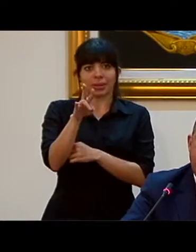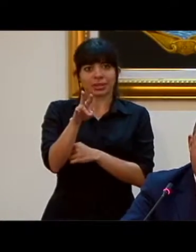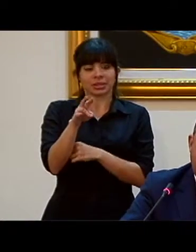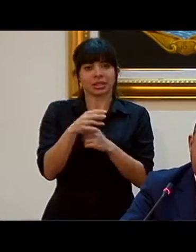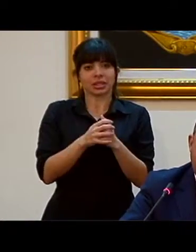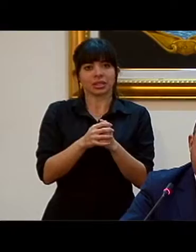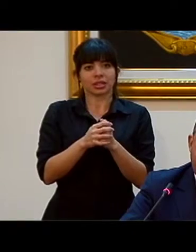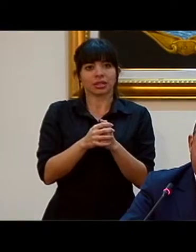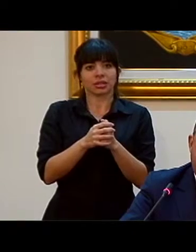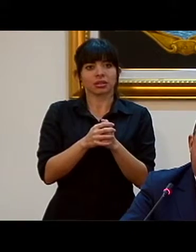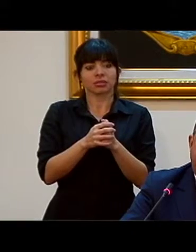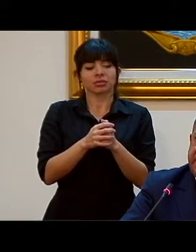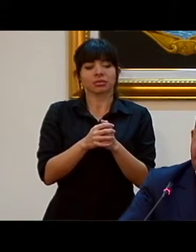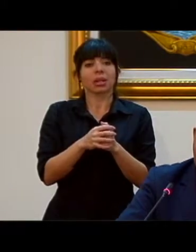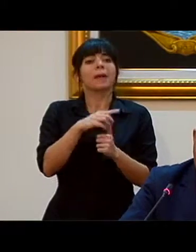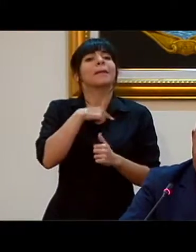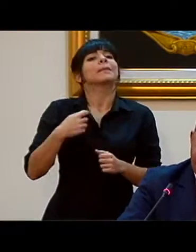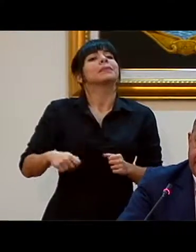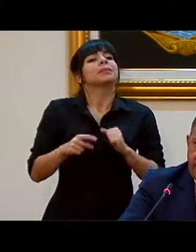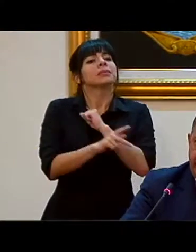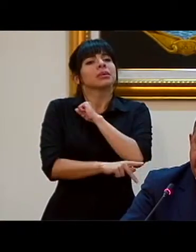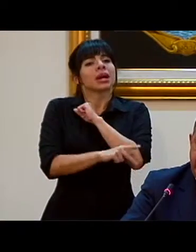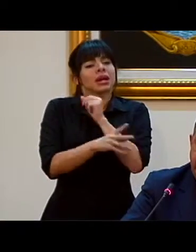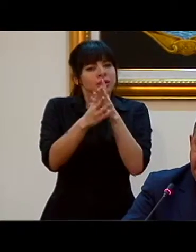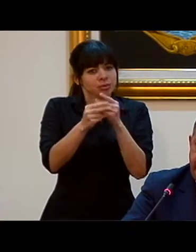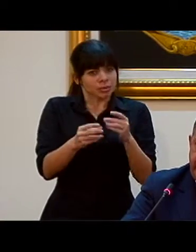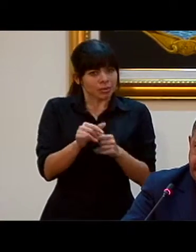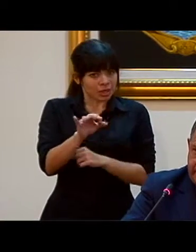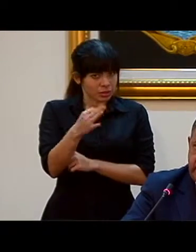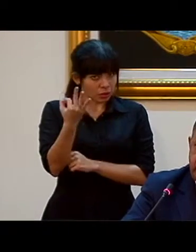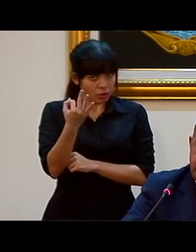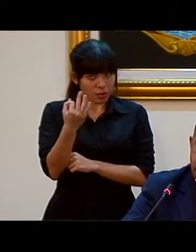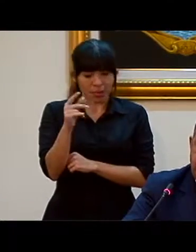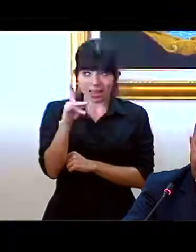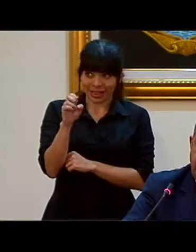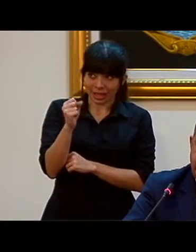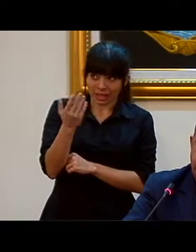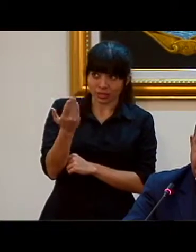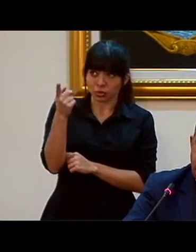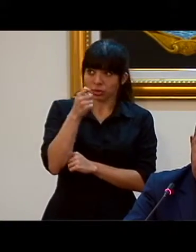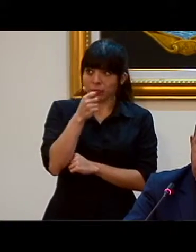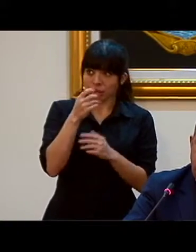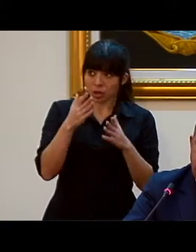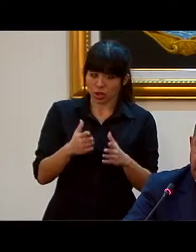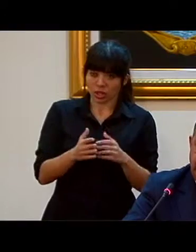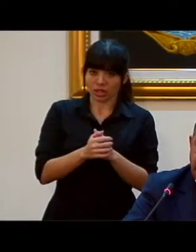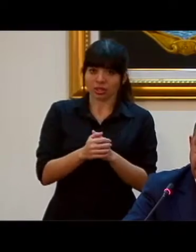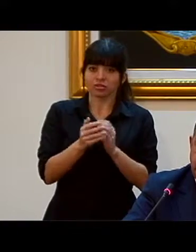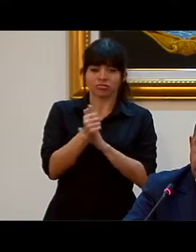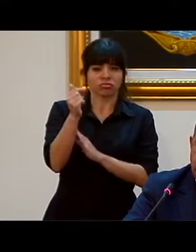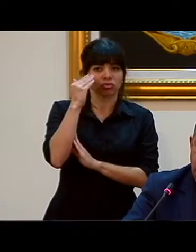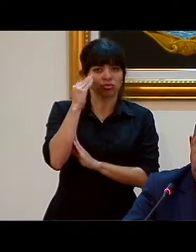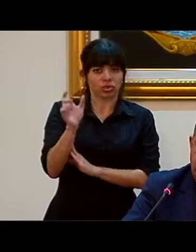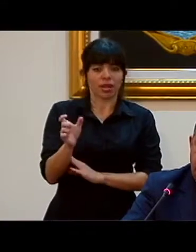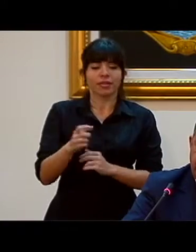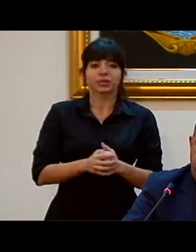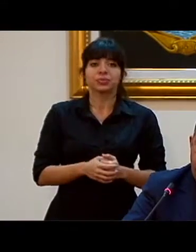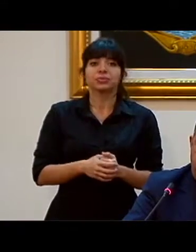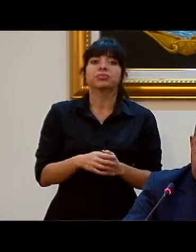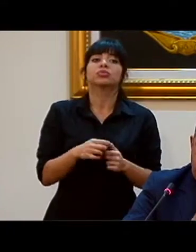ejes estén absolutamente coordinados y comunicados. Maribel, ha sido un proceso difícil ver cómo se